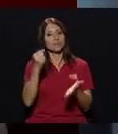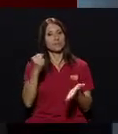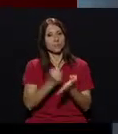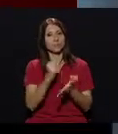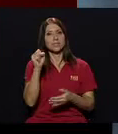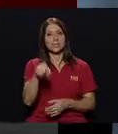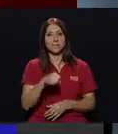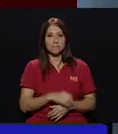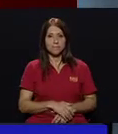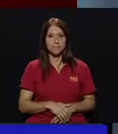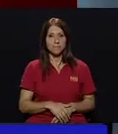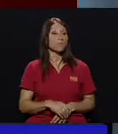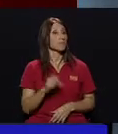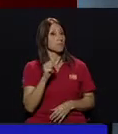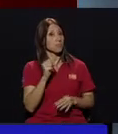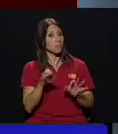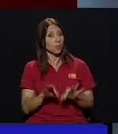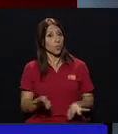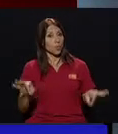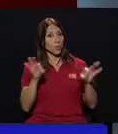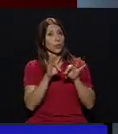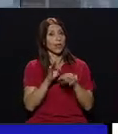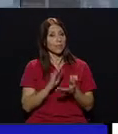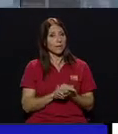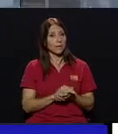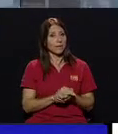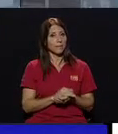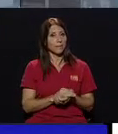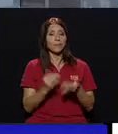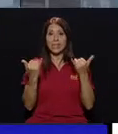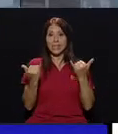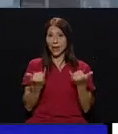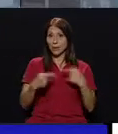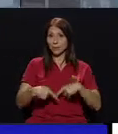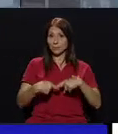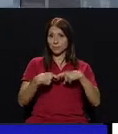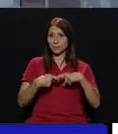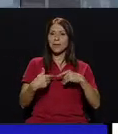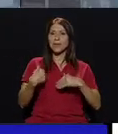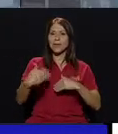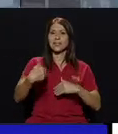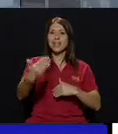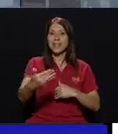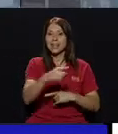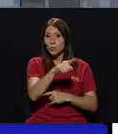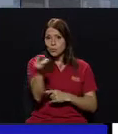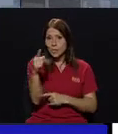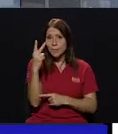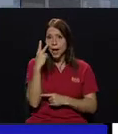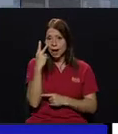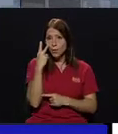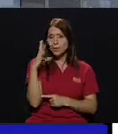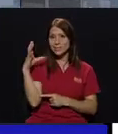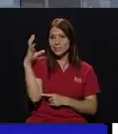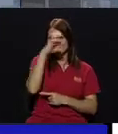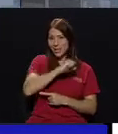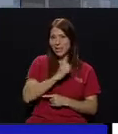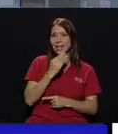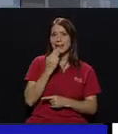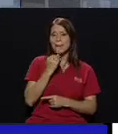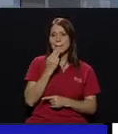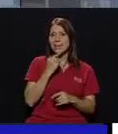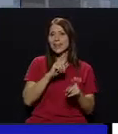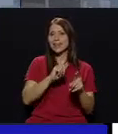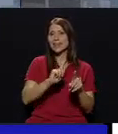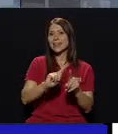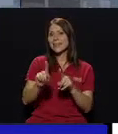certifica, claro que sí. Sí, muy importante. Sí. Y ahora vamos a ir a una pausa, pero más adelante usted va a conocer que la miel